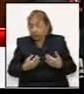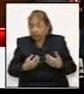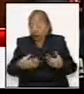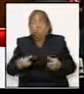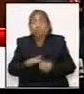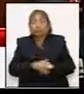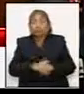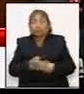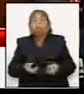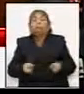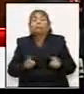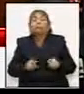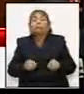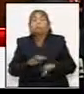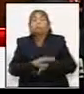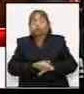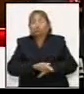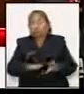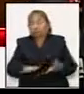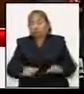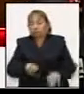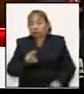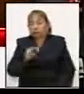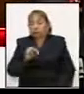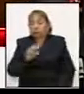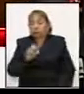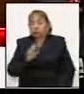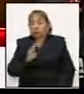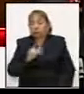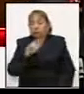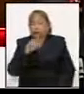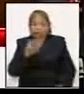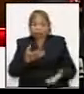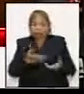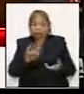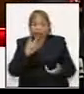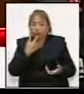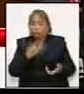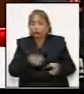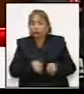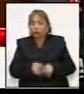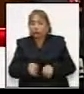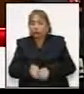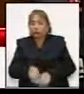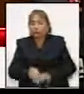señalar cuándo concluye este nombramiento. Entonces, presidente, que quisiéramos también...